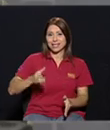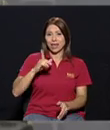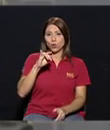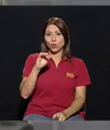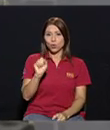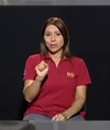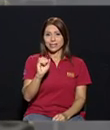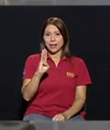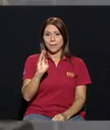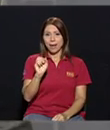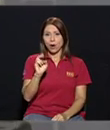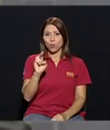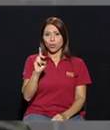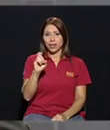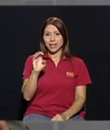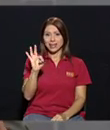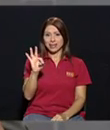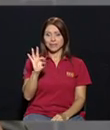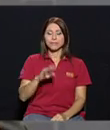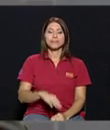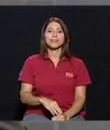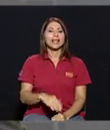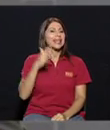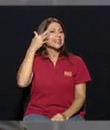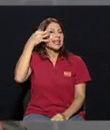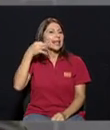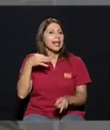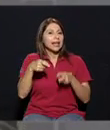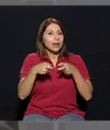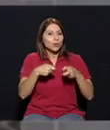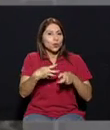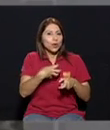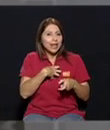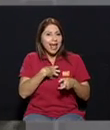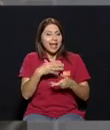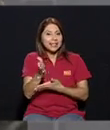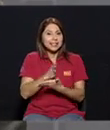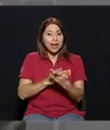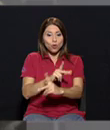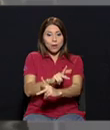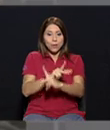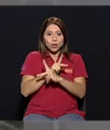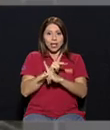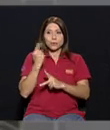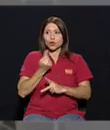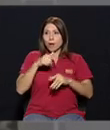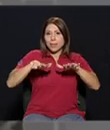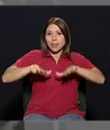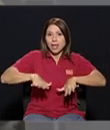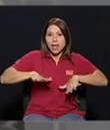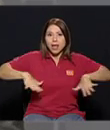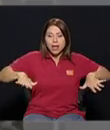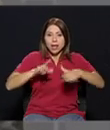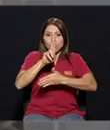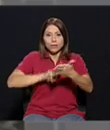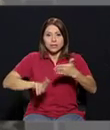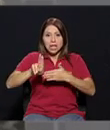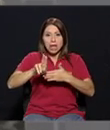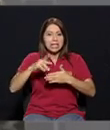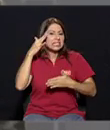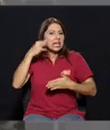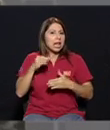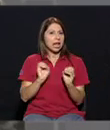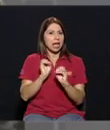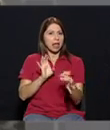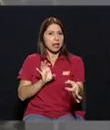autonomía suele creerse que es algo que protegemos solamente los universitarios, pero que no tiene nada que ver con la sociedad. Yo creo que es